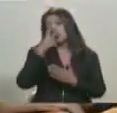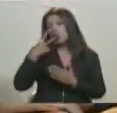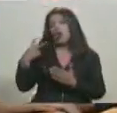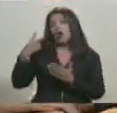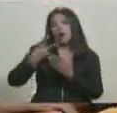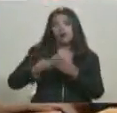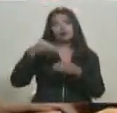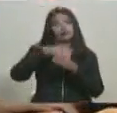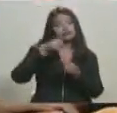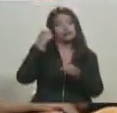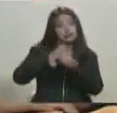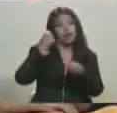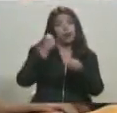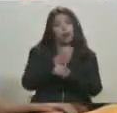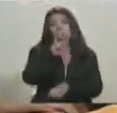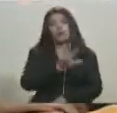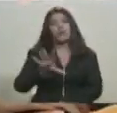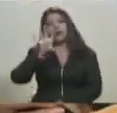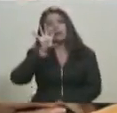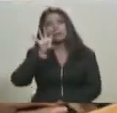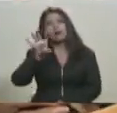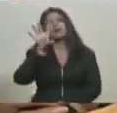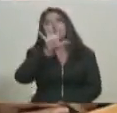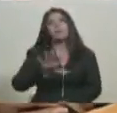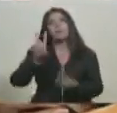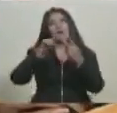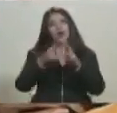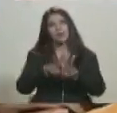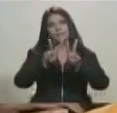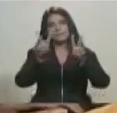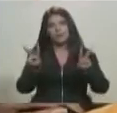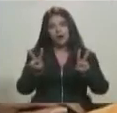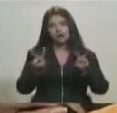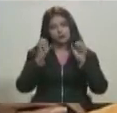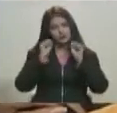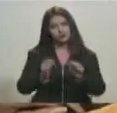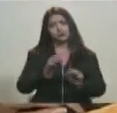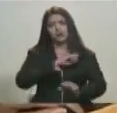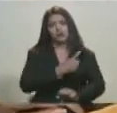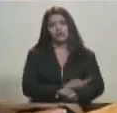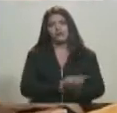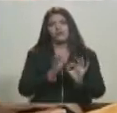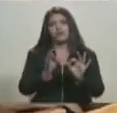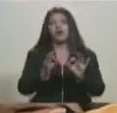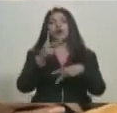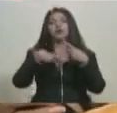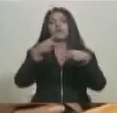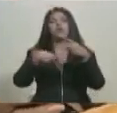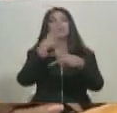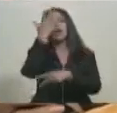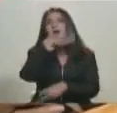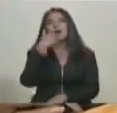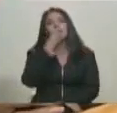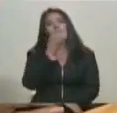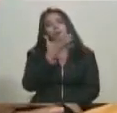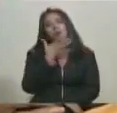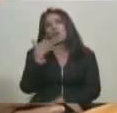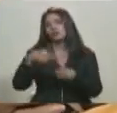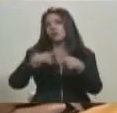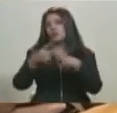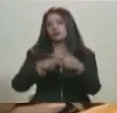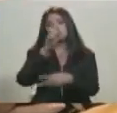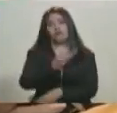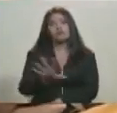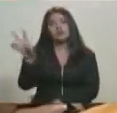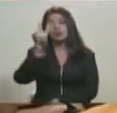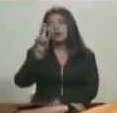años trabajando por la patria, trabajando por la paz, trabajando por la consolidación de un hermoso proceso en nuestra patria